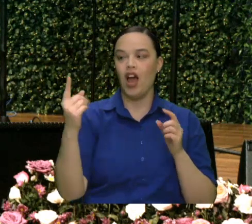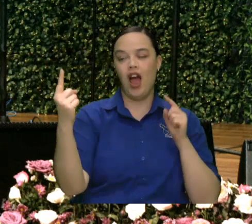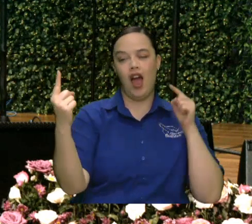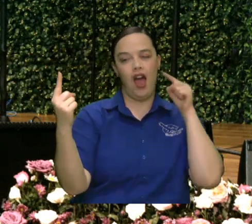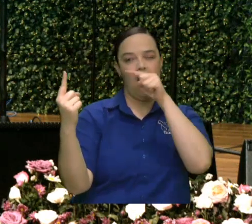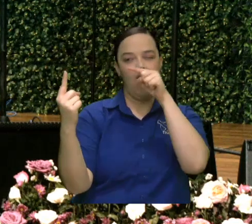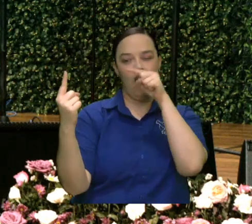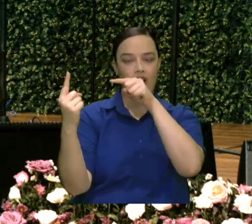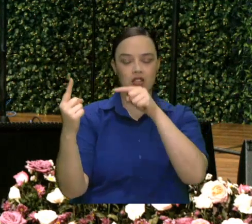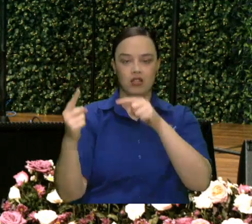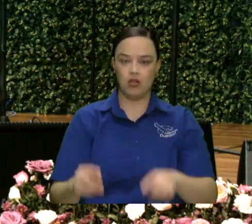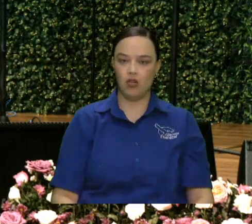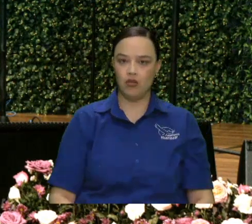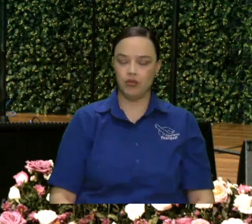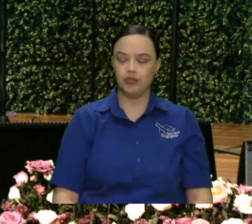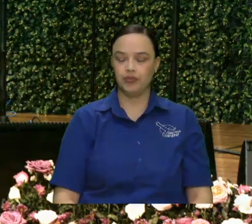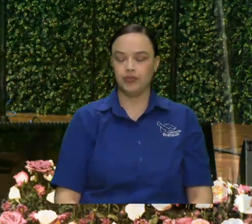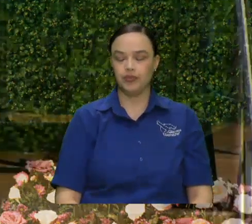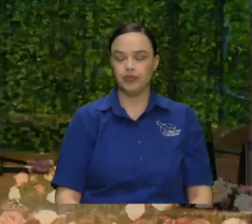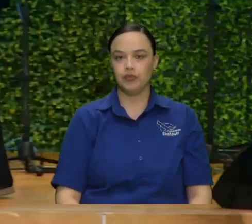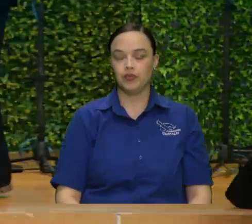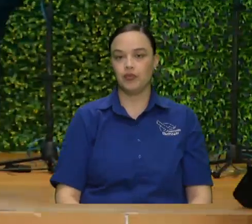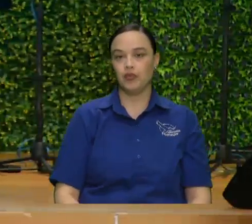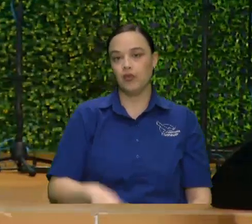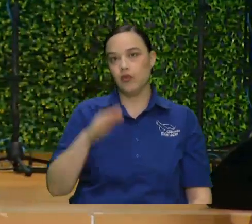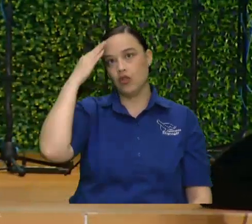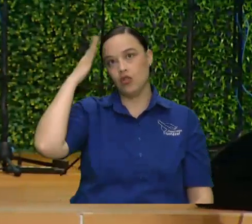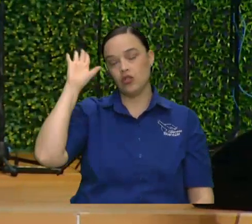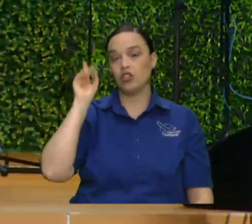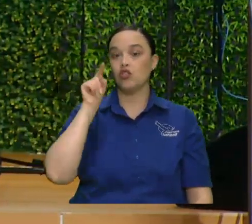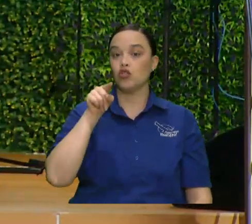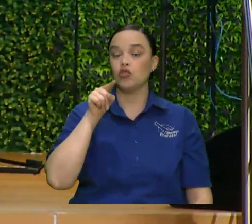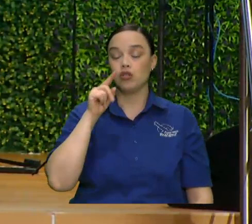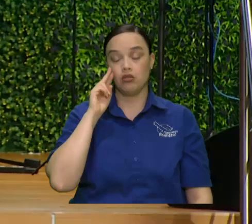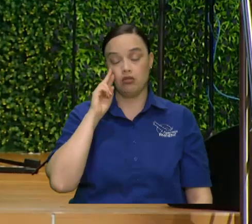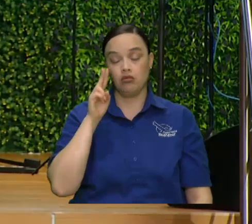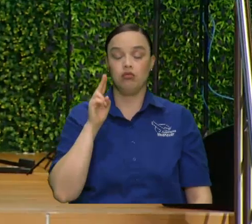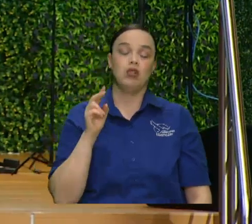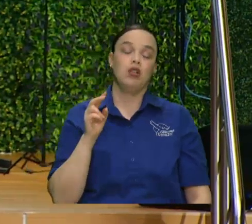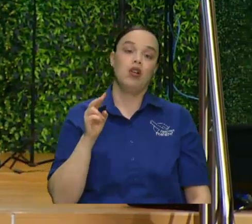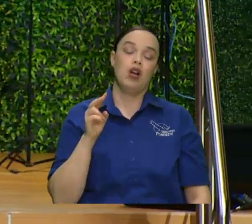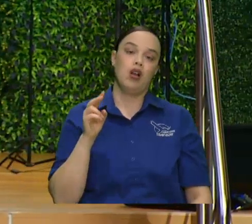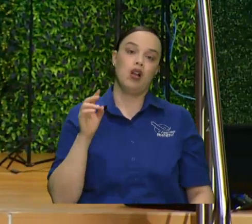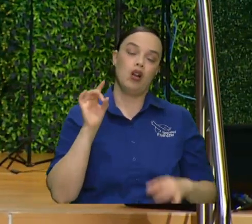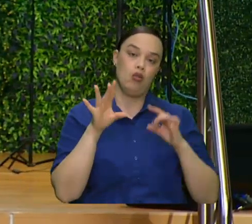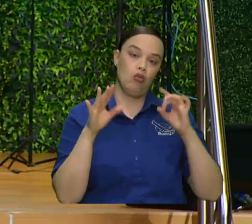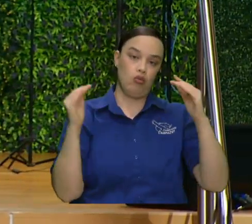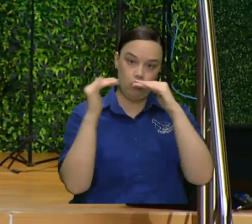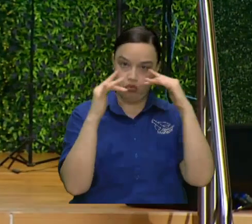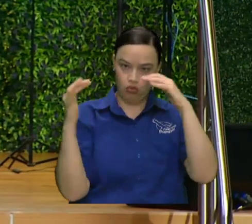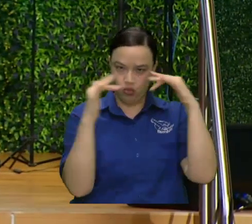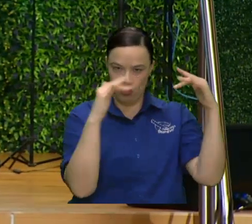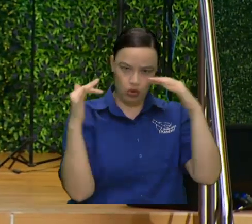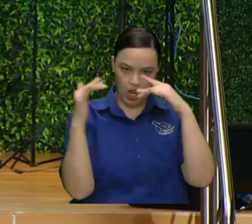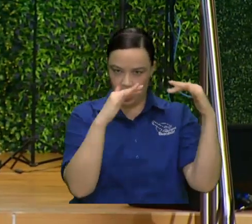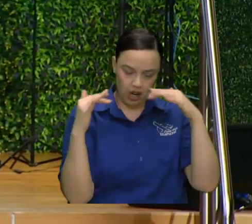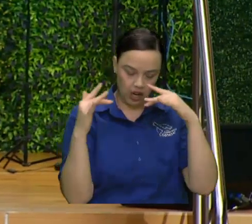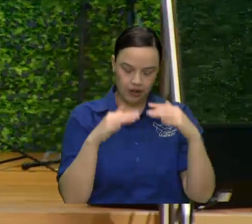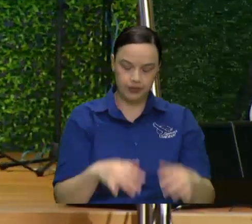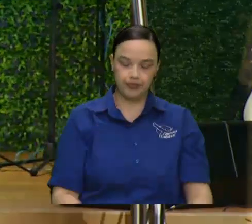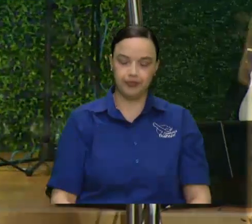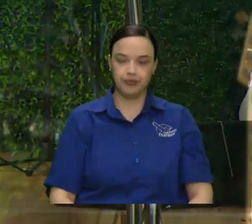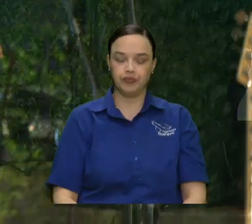mire yo no sé si usted fue alguna guerra yo no y ni en videojuego that no